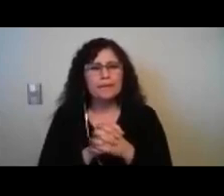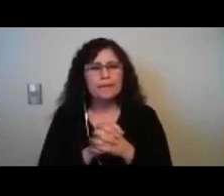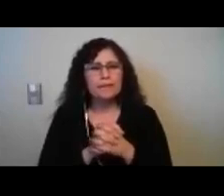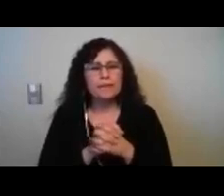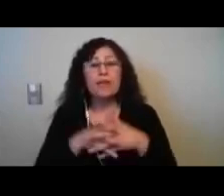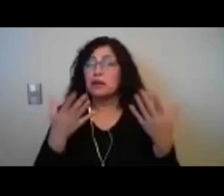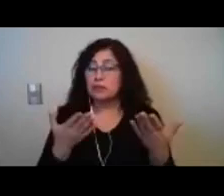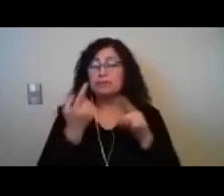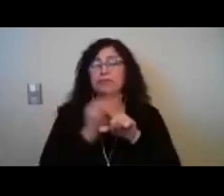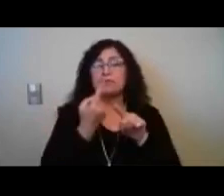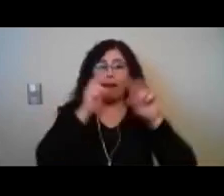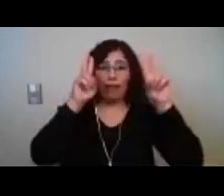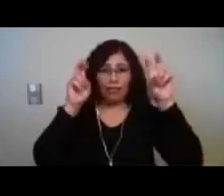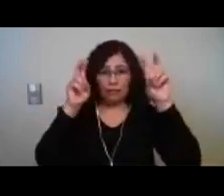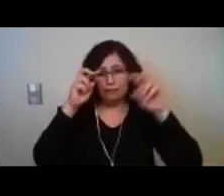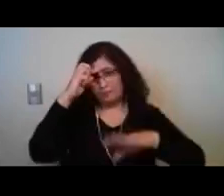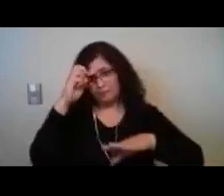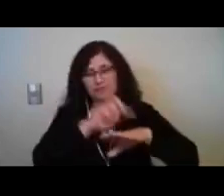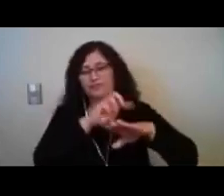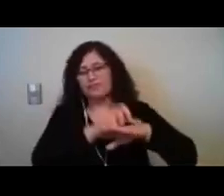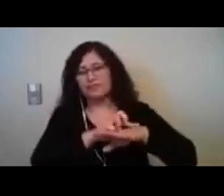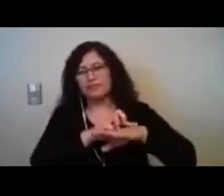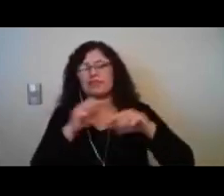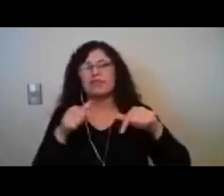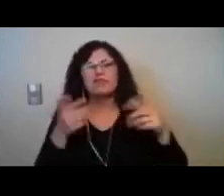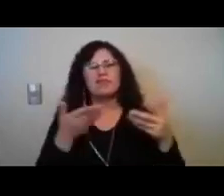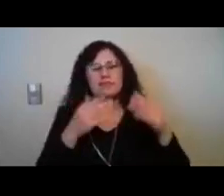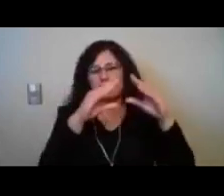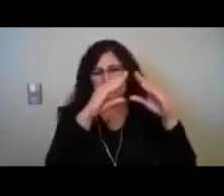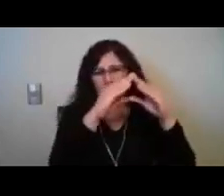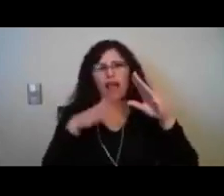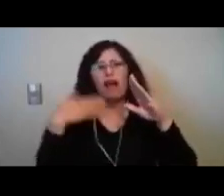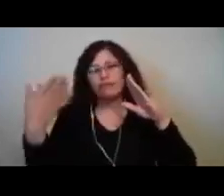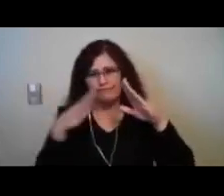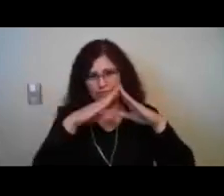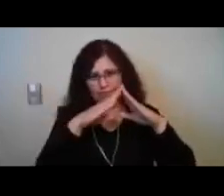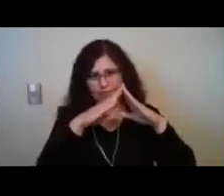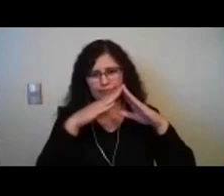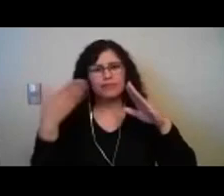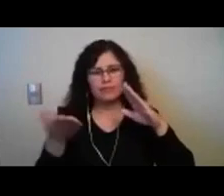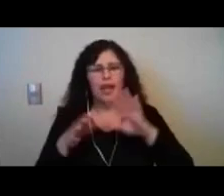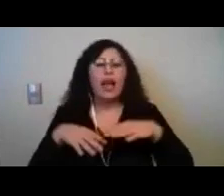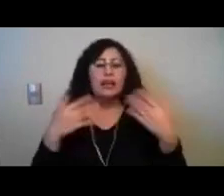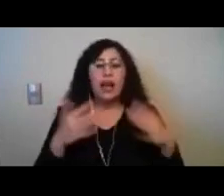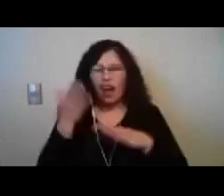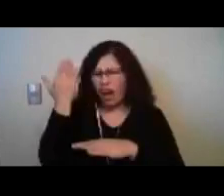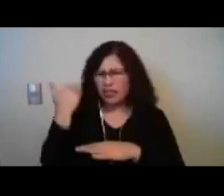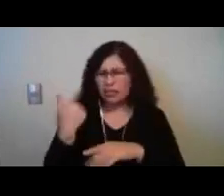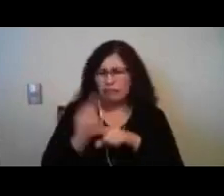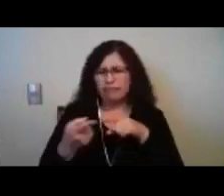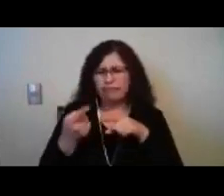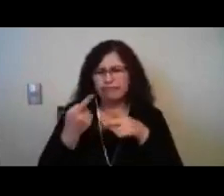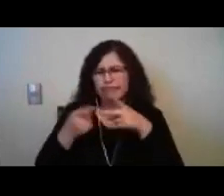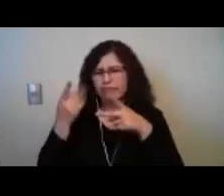vamos a hablar hoy día sobre patología de la vía extrapiramidal, ya. Hace un par de semanas hablamos sobre